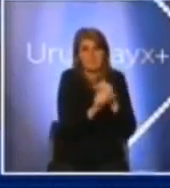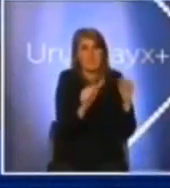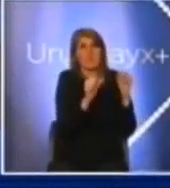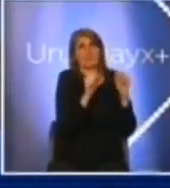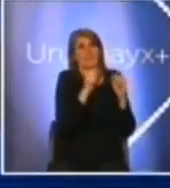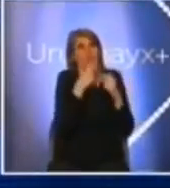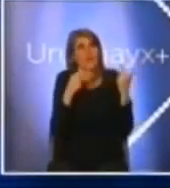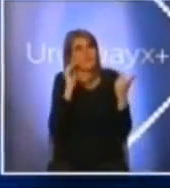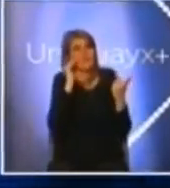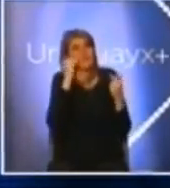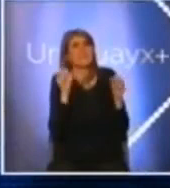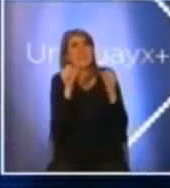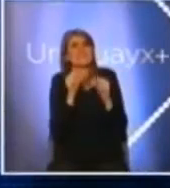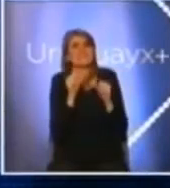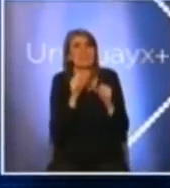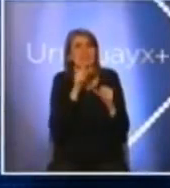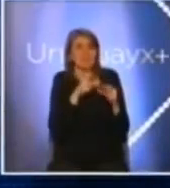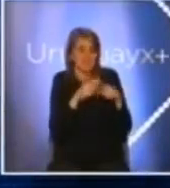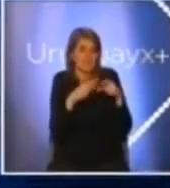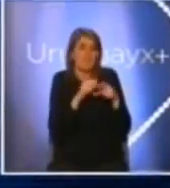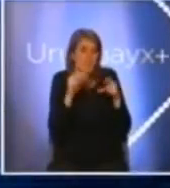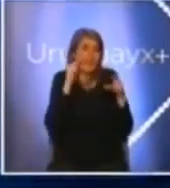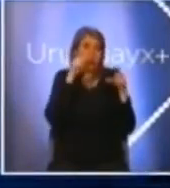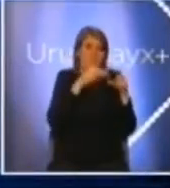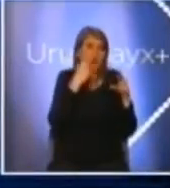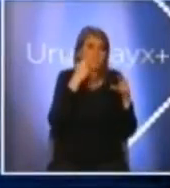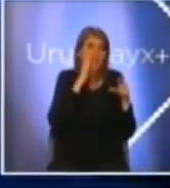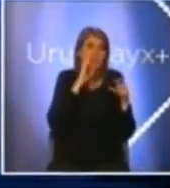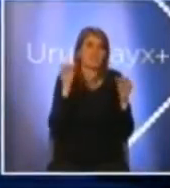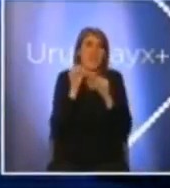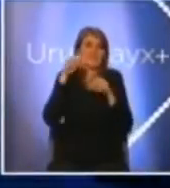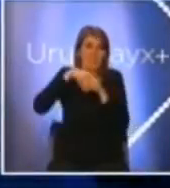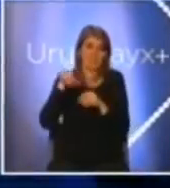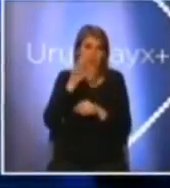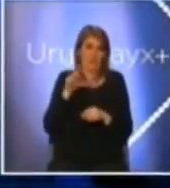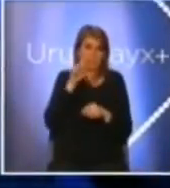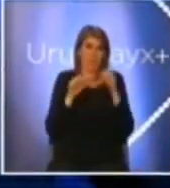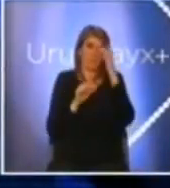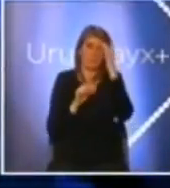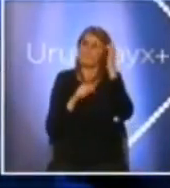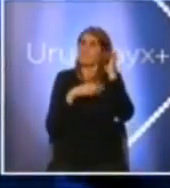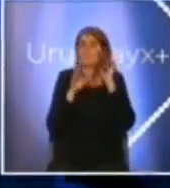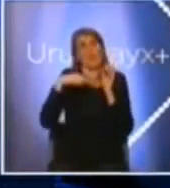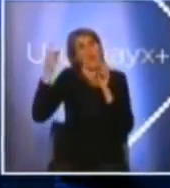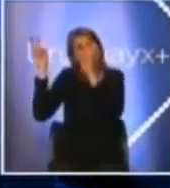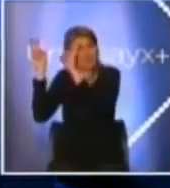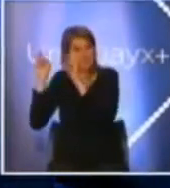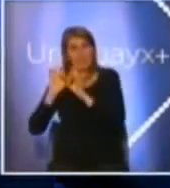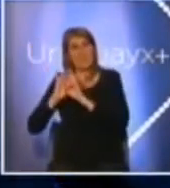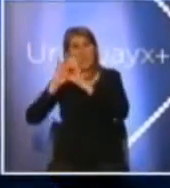están haciendo sus hijos en los centros de estudio. En democracia y ciudadanía, potenciando el